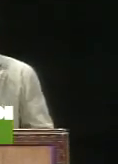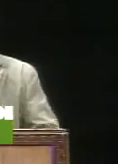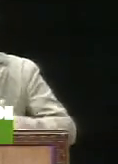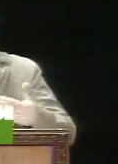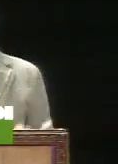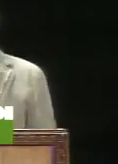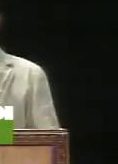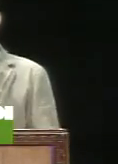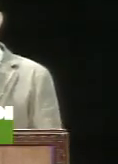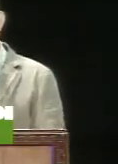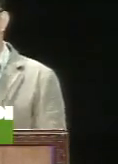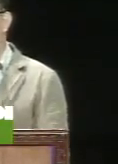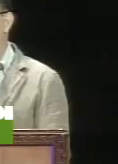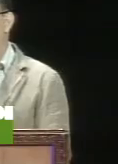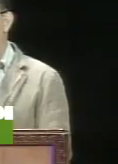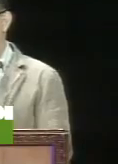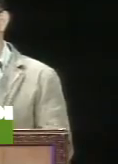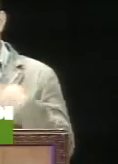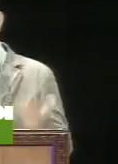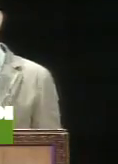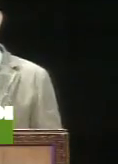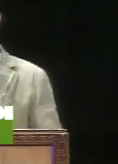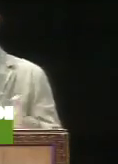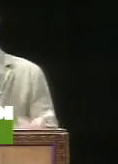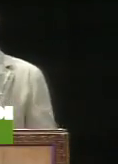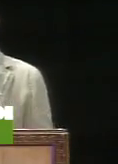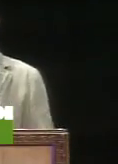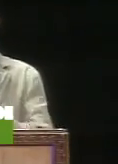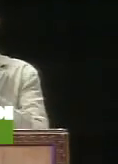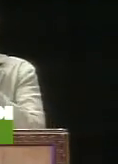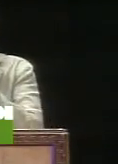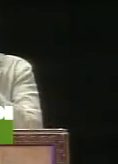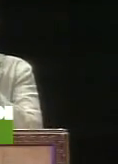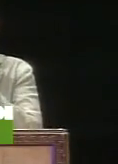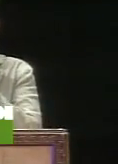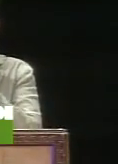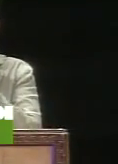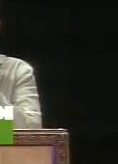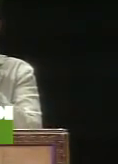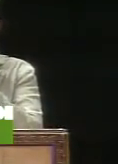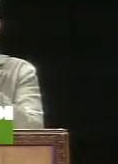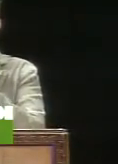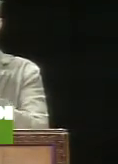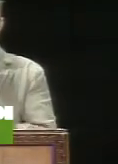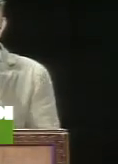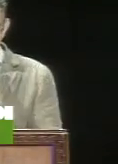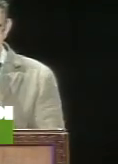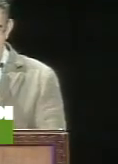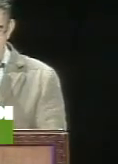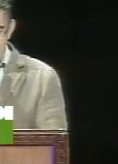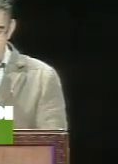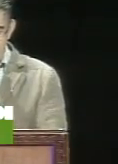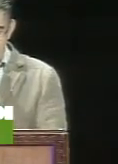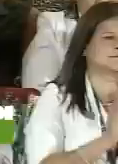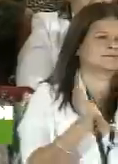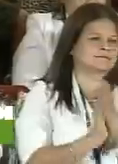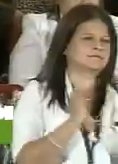que tenemos que guardar la calidad de vida de ustedes, los prestadores y los guardianes de la salud. De manera